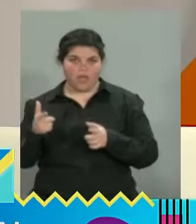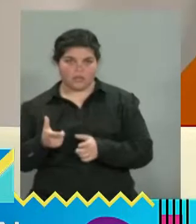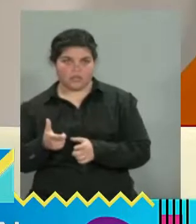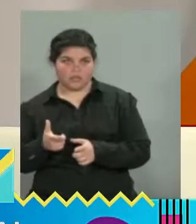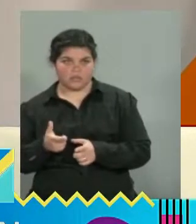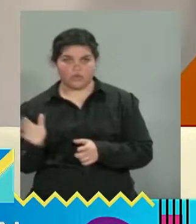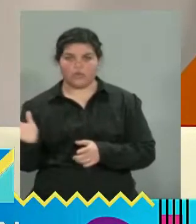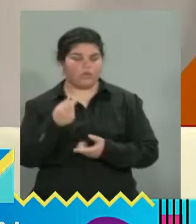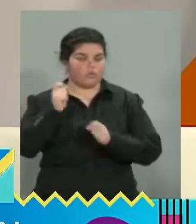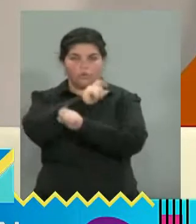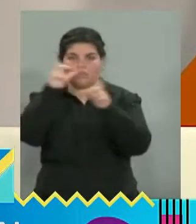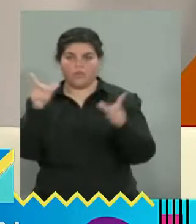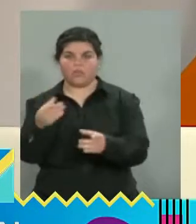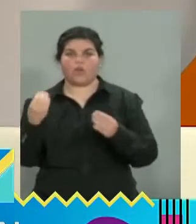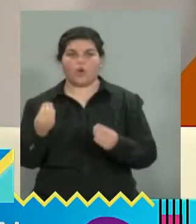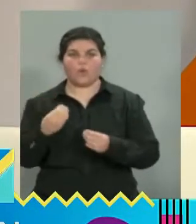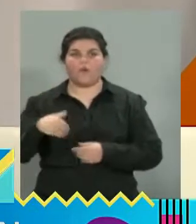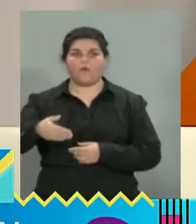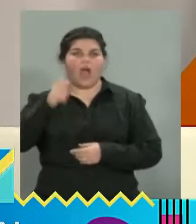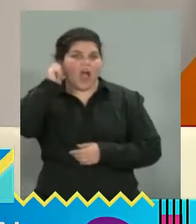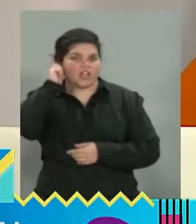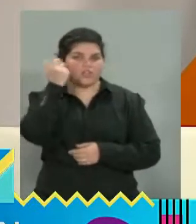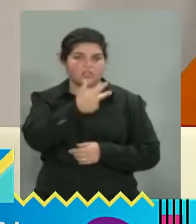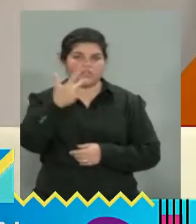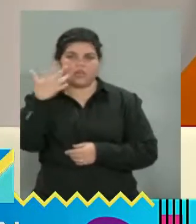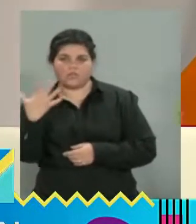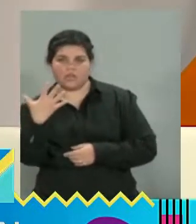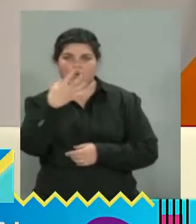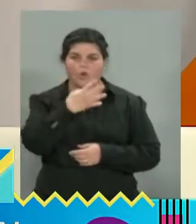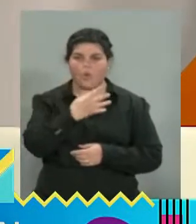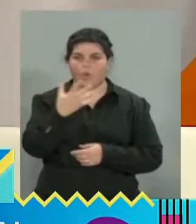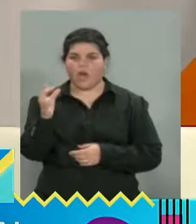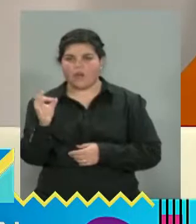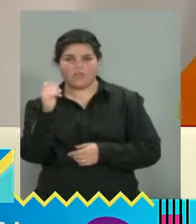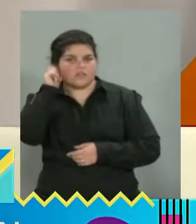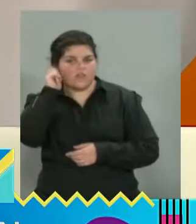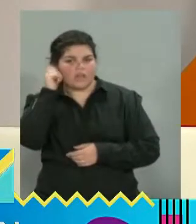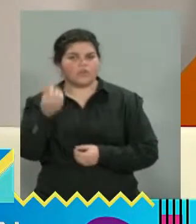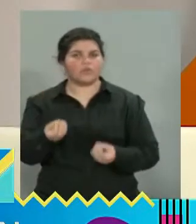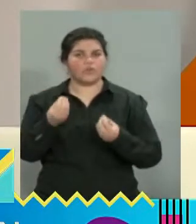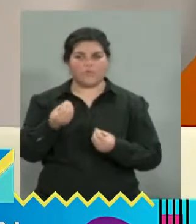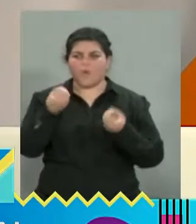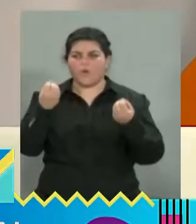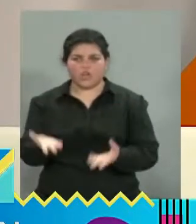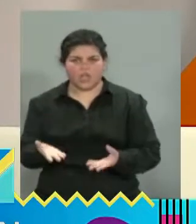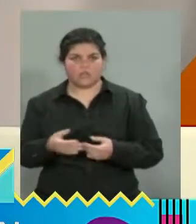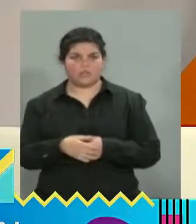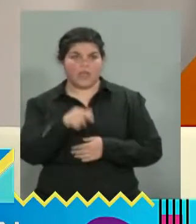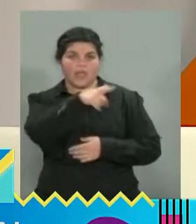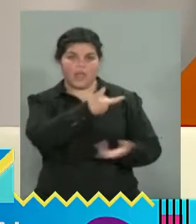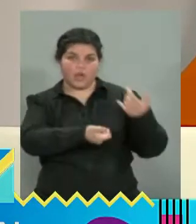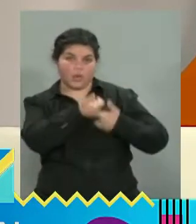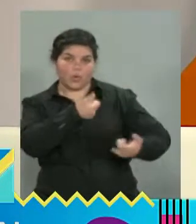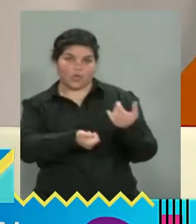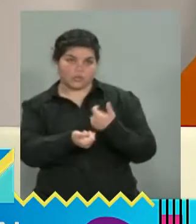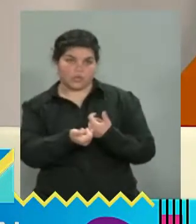todos se sorprenden y dicen, ¿cómo expectativa de vida de 35 o 40 años? ¿Por qué? Es la primera pregunta, digo, Diego lo dijo, pero a veces como que